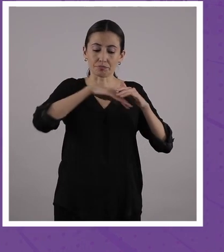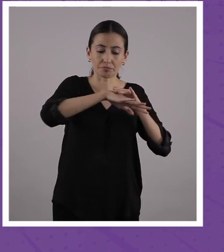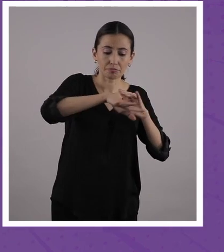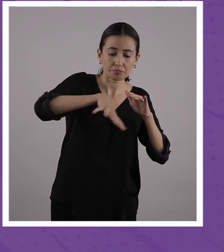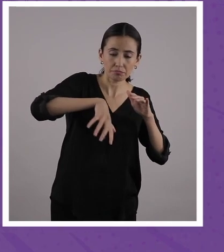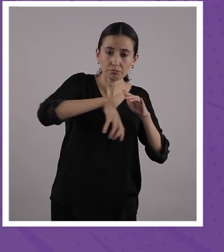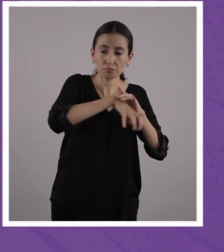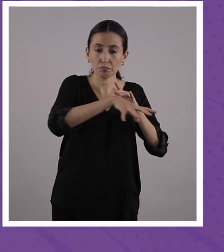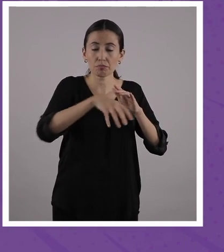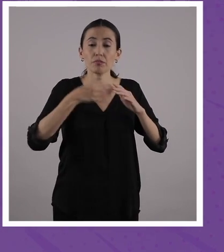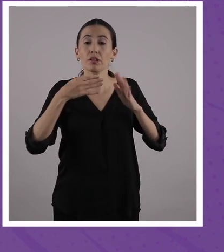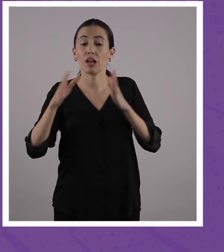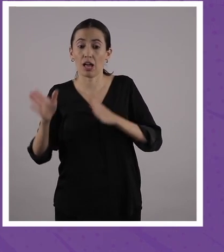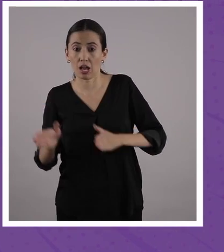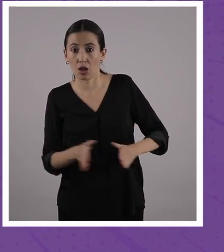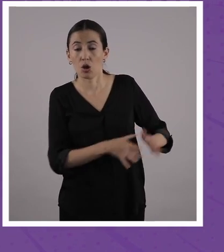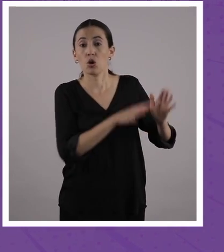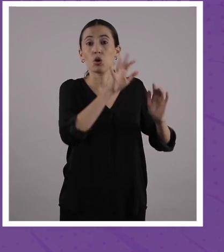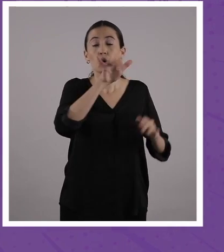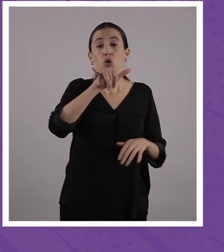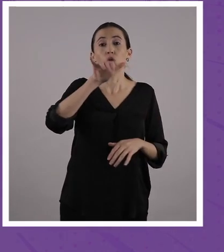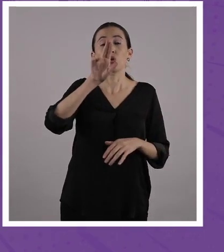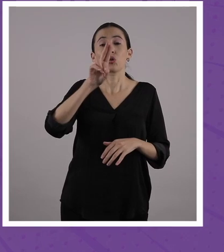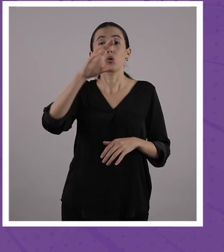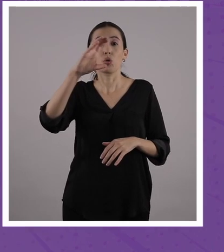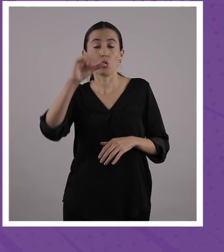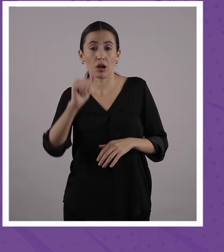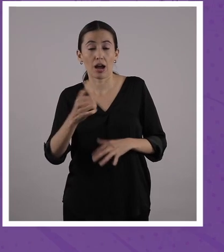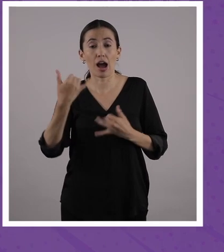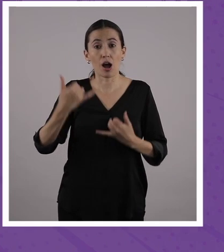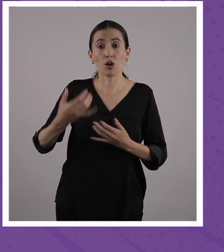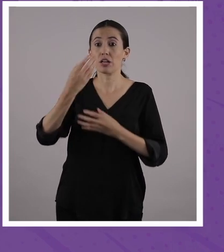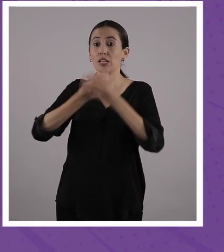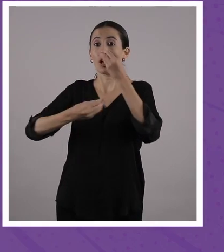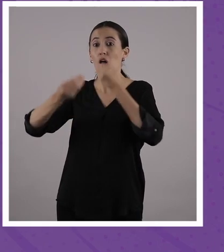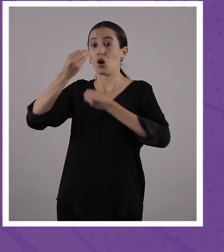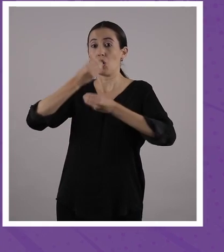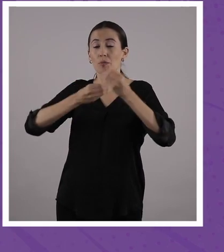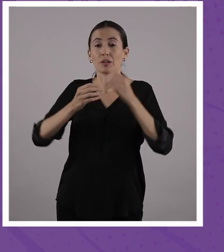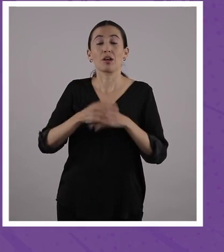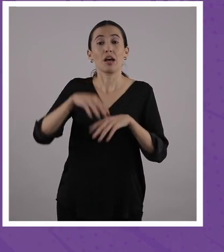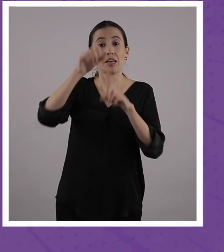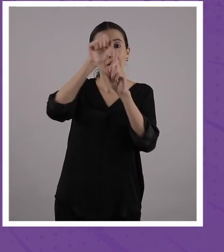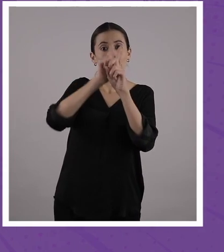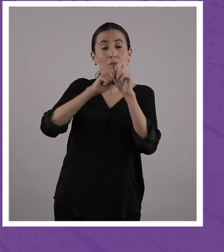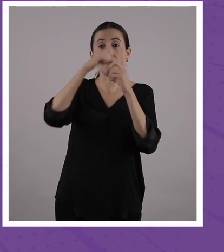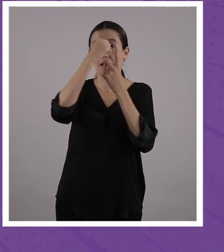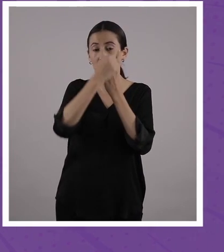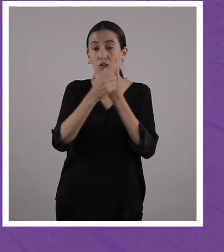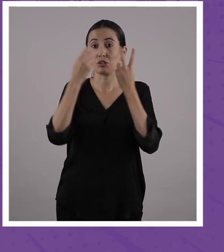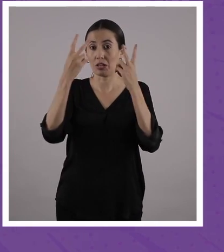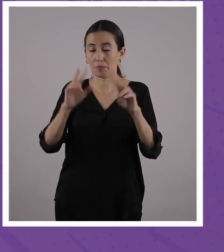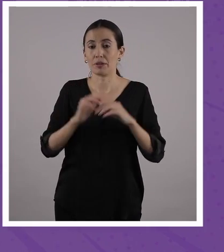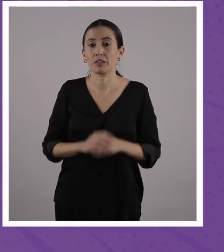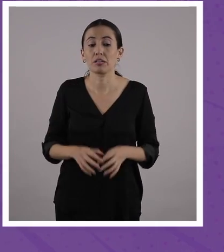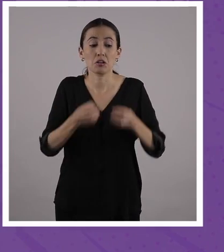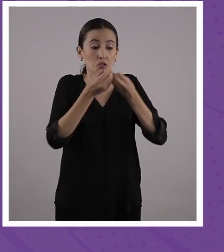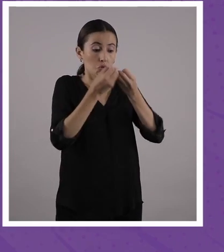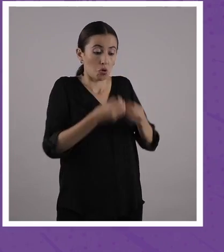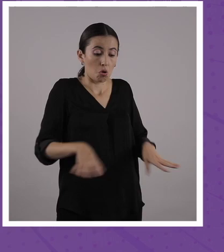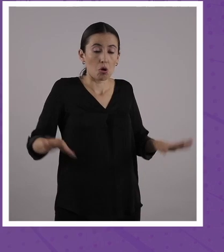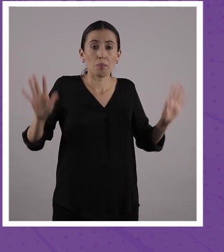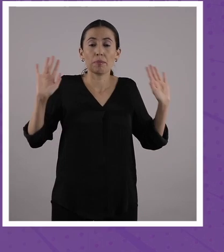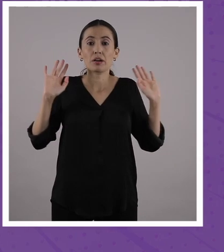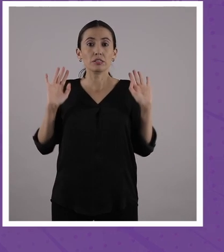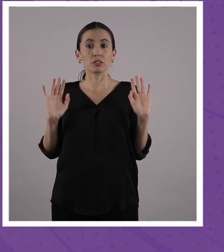que tiene la virtud de crear el uncuch y la yuca, que has comido, y también el plátano. Nuncuy